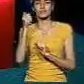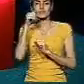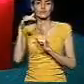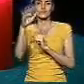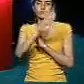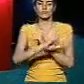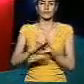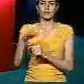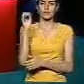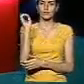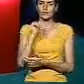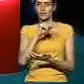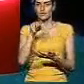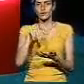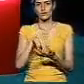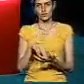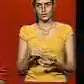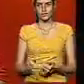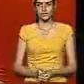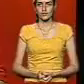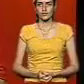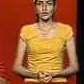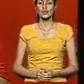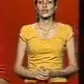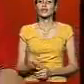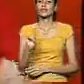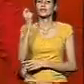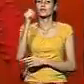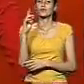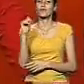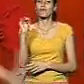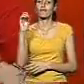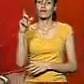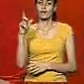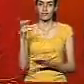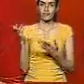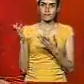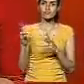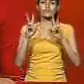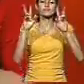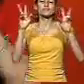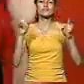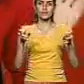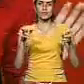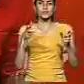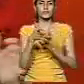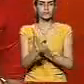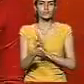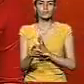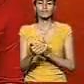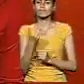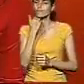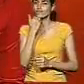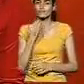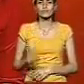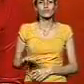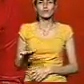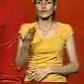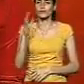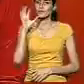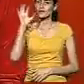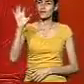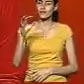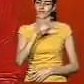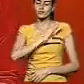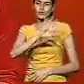Seguridad de la Asamblea Nacional. Diputado Rafael Gil Barrio, este tema que es trascendental para nuestro país,